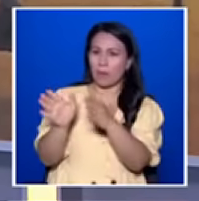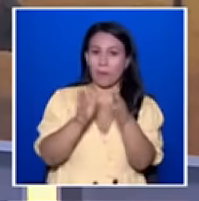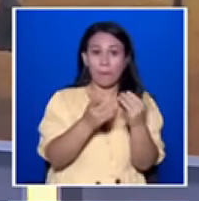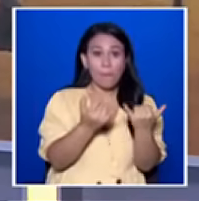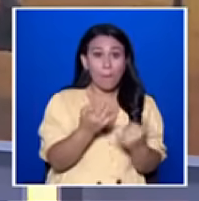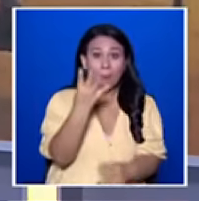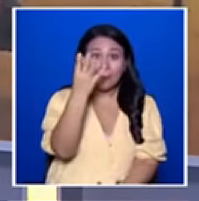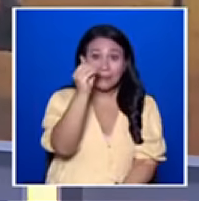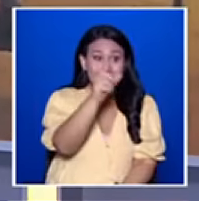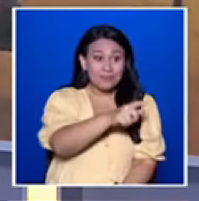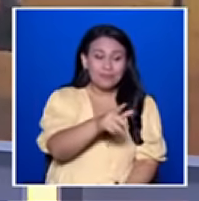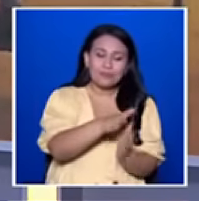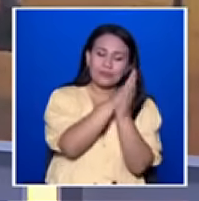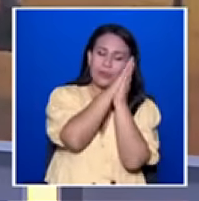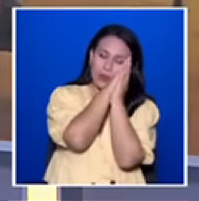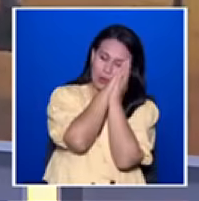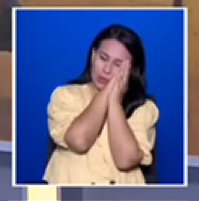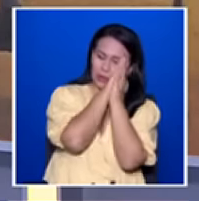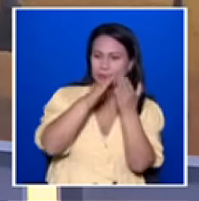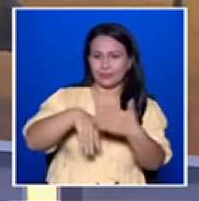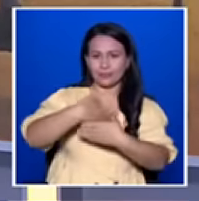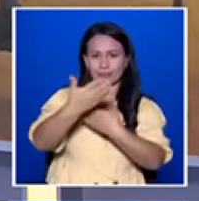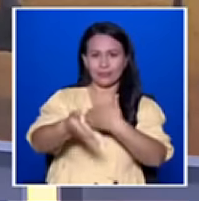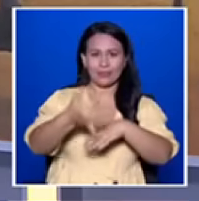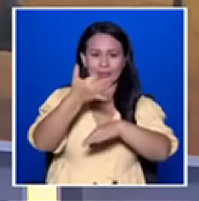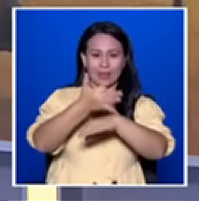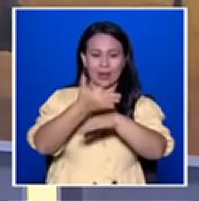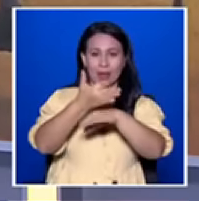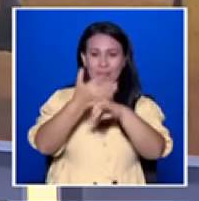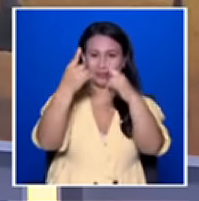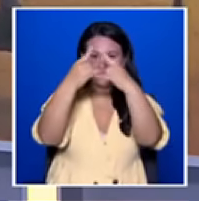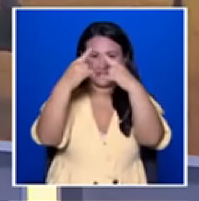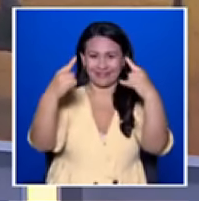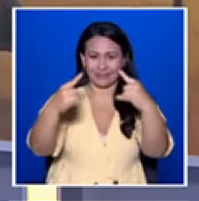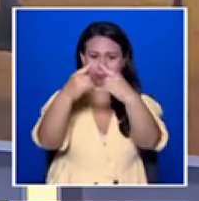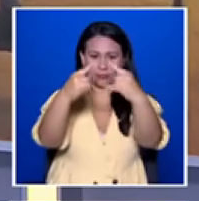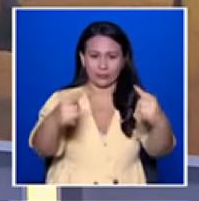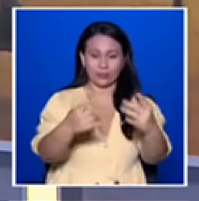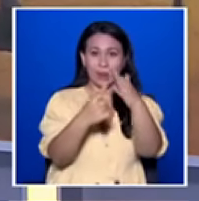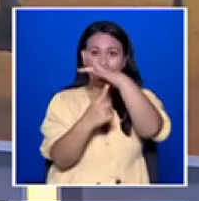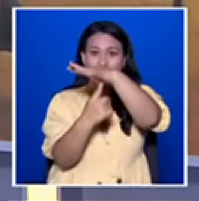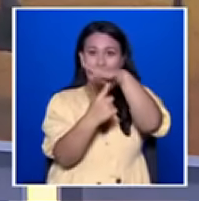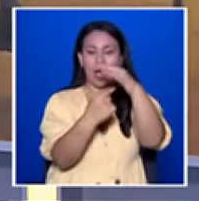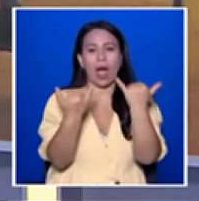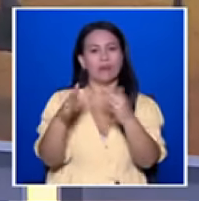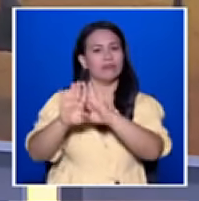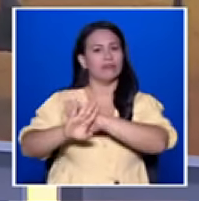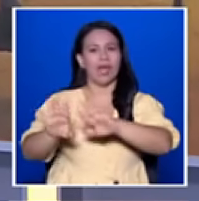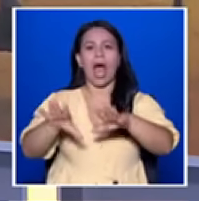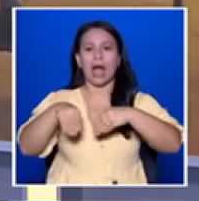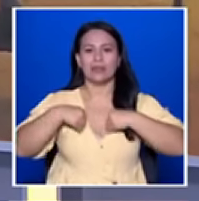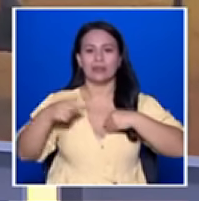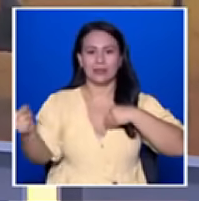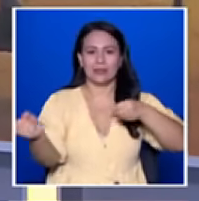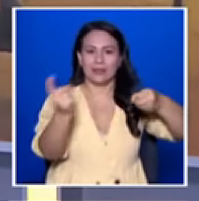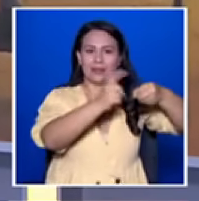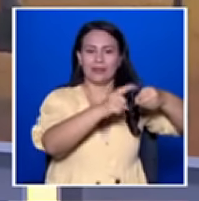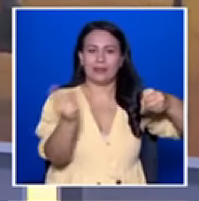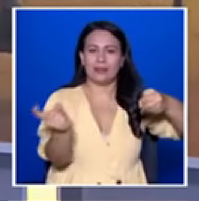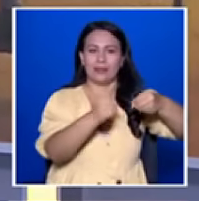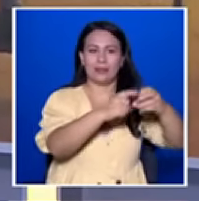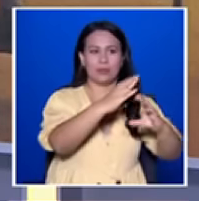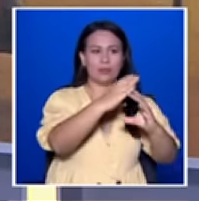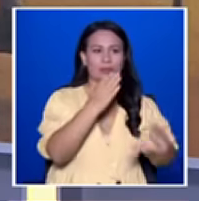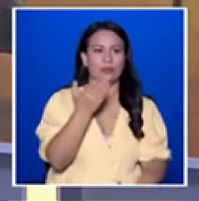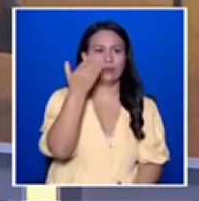40 migrantes que estaban pernoctando en los alrededores de la terminal terrestre de Guayaquil finalmente fueron llevados a un albergue temporal. Esto luego de un operativo